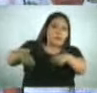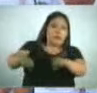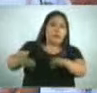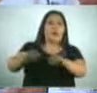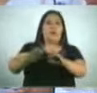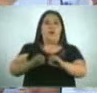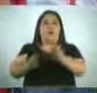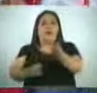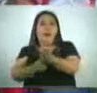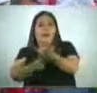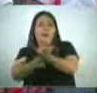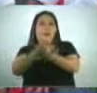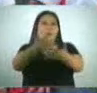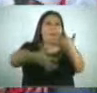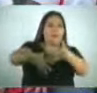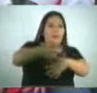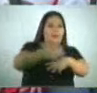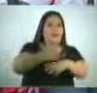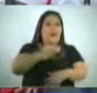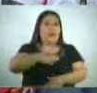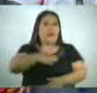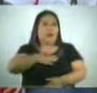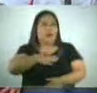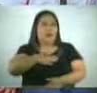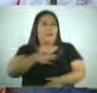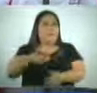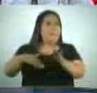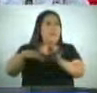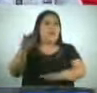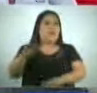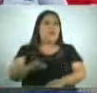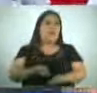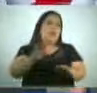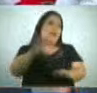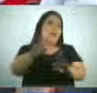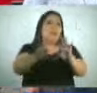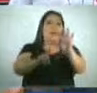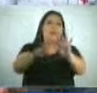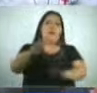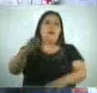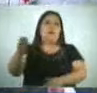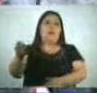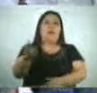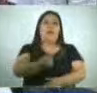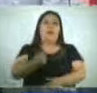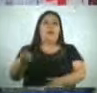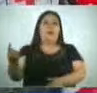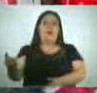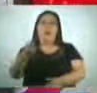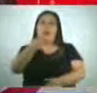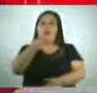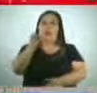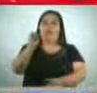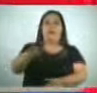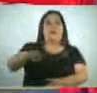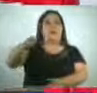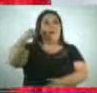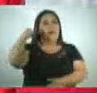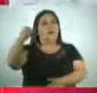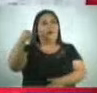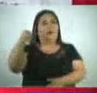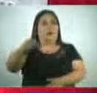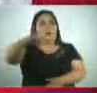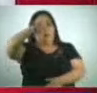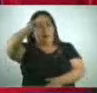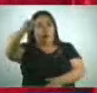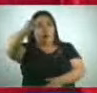de rescate, que estamos hablando que va a ser una movilización de no menos de 600 personas. Es importante destacar de que dentro de la operatividad